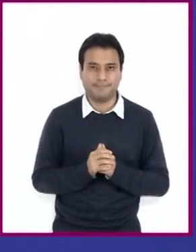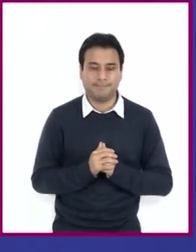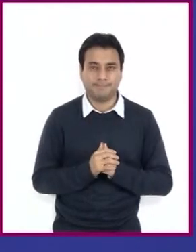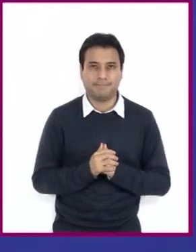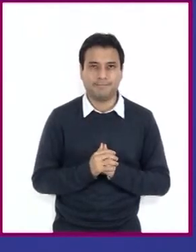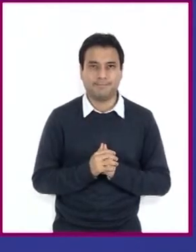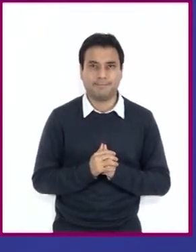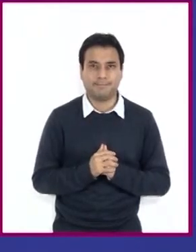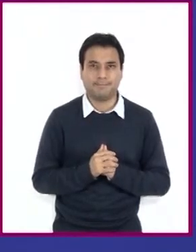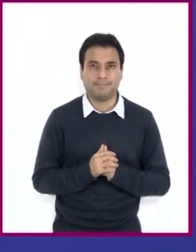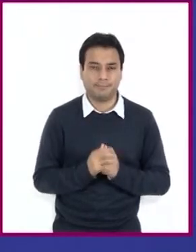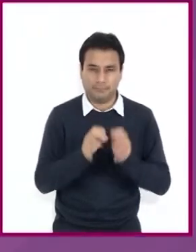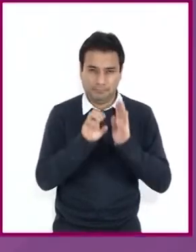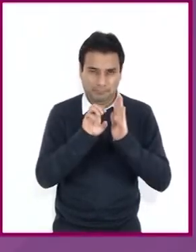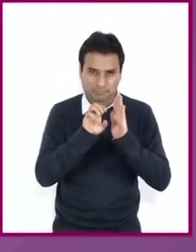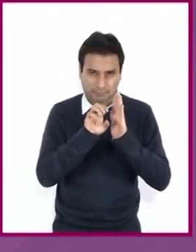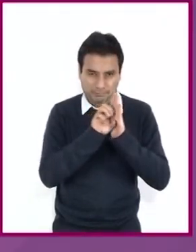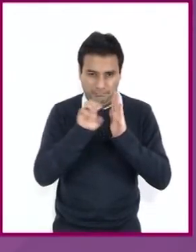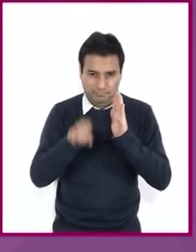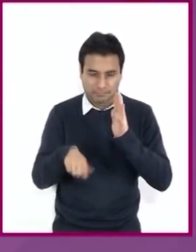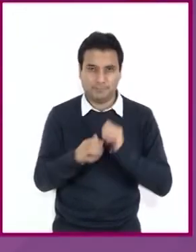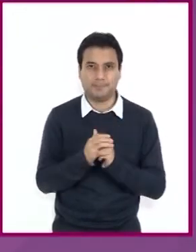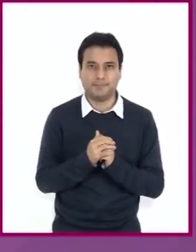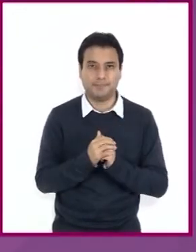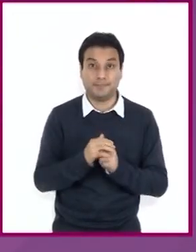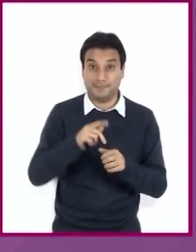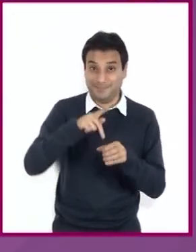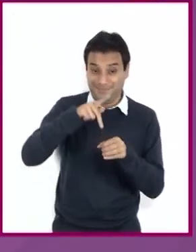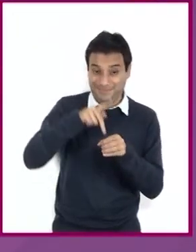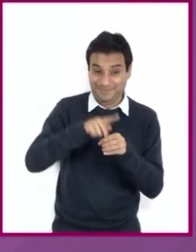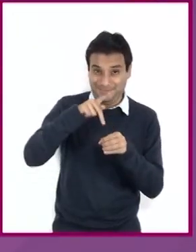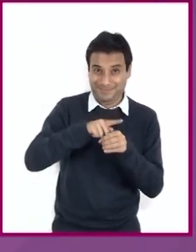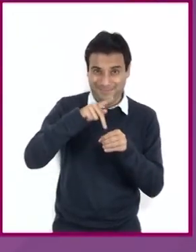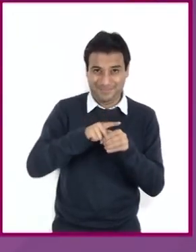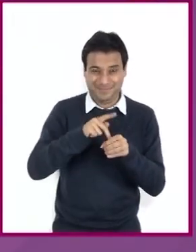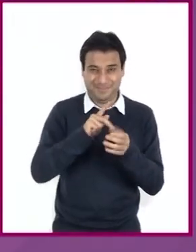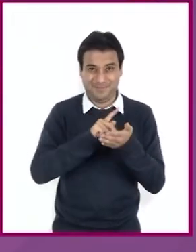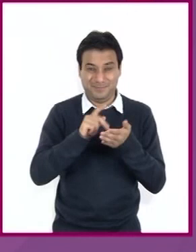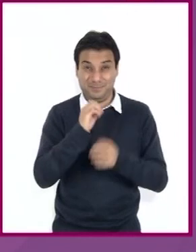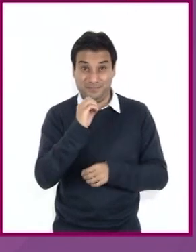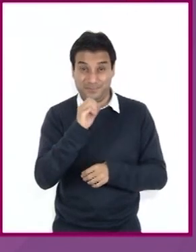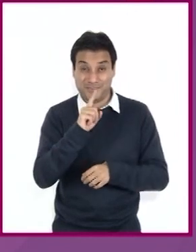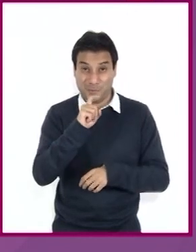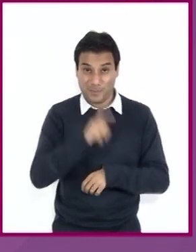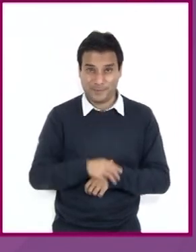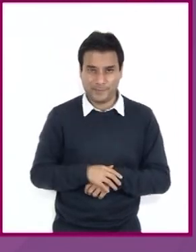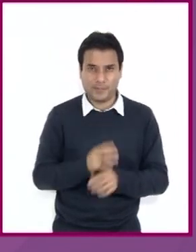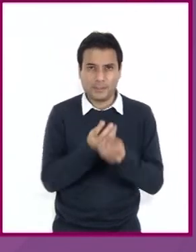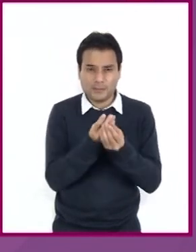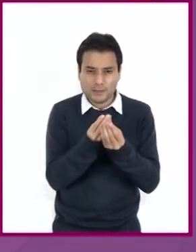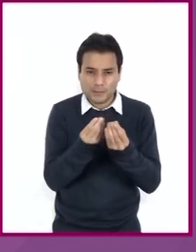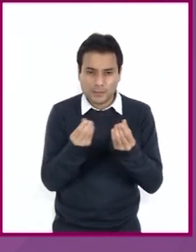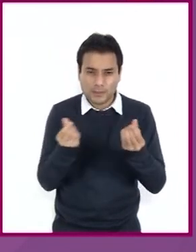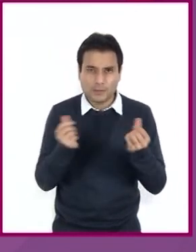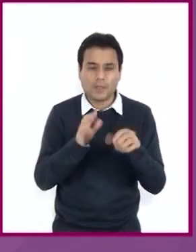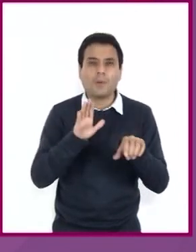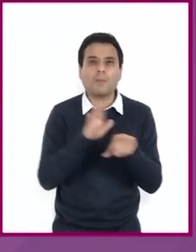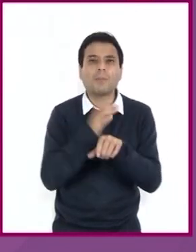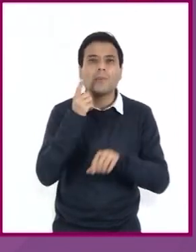investigaron. Por ejemplo, la tinta del marcador de agua se separó con el agua porque se disuelve en